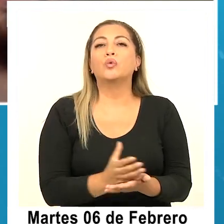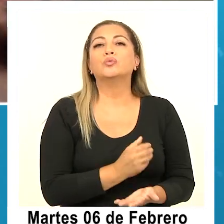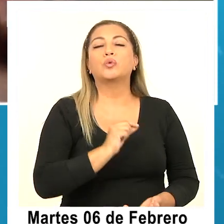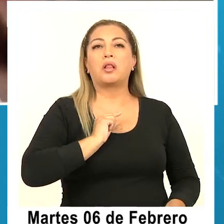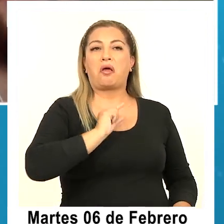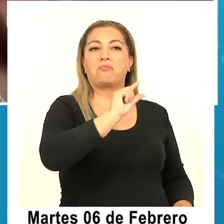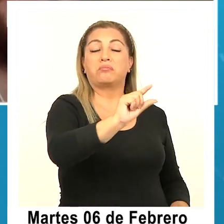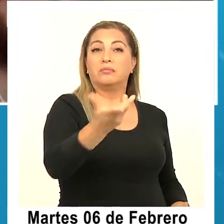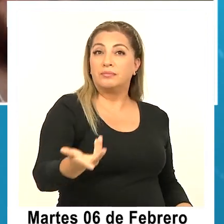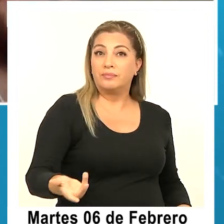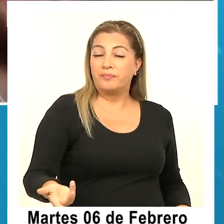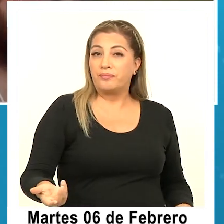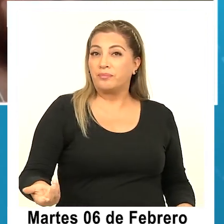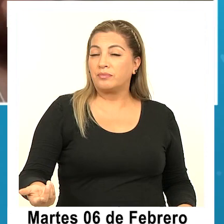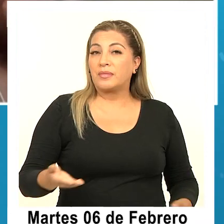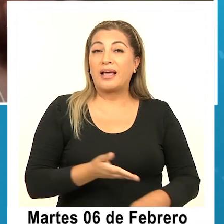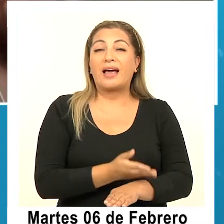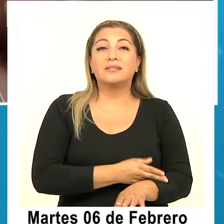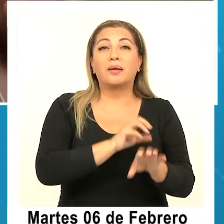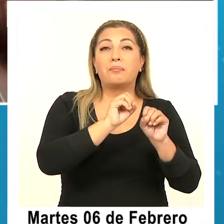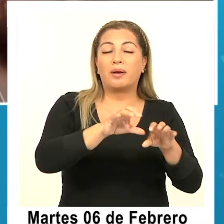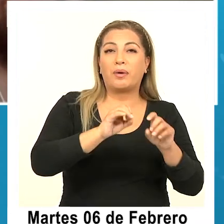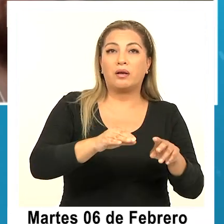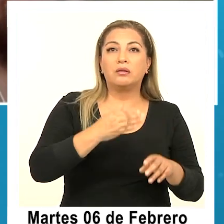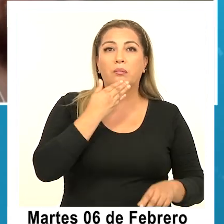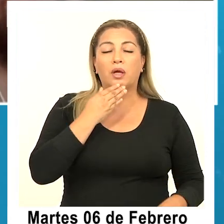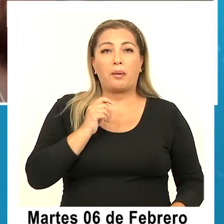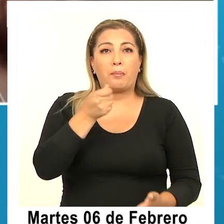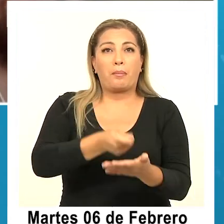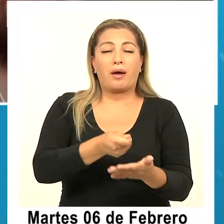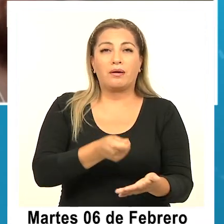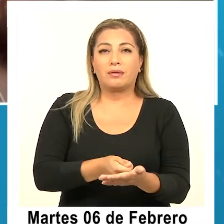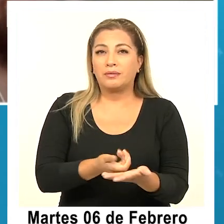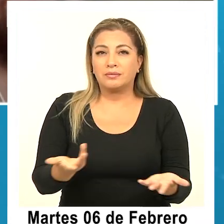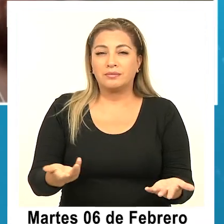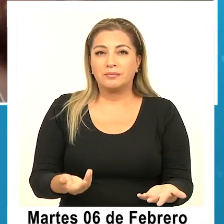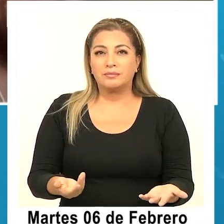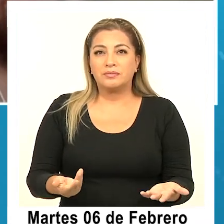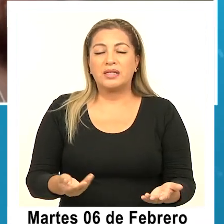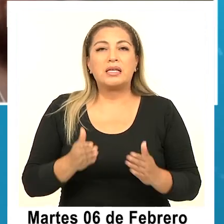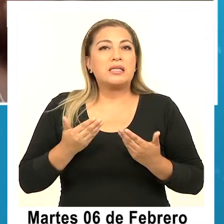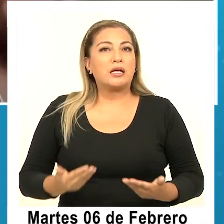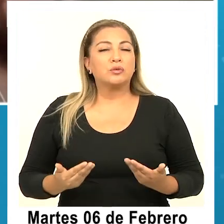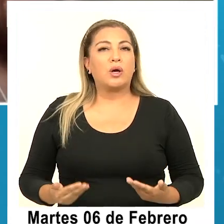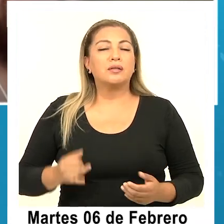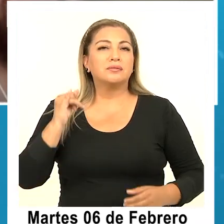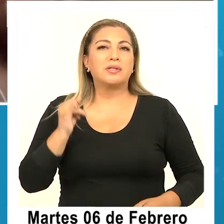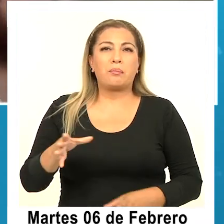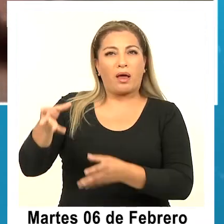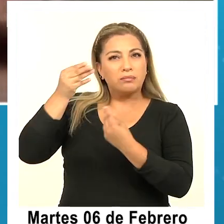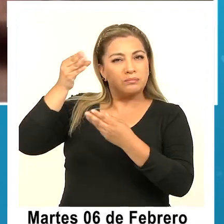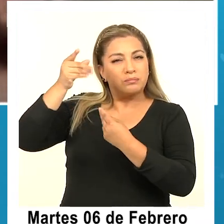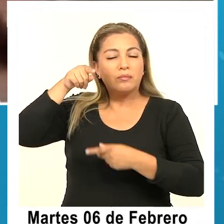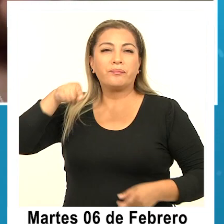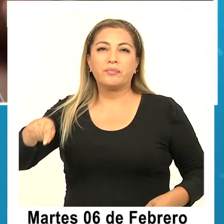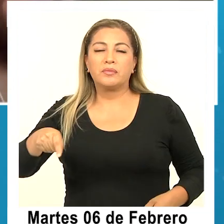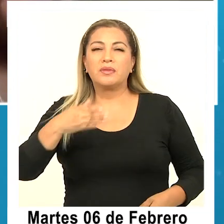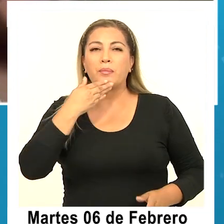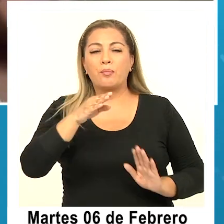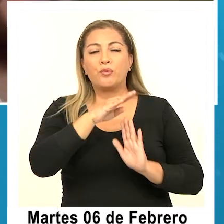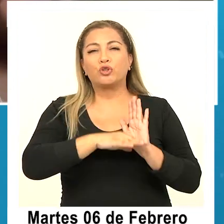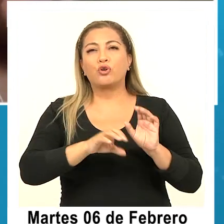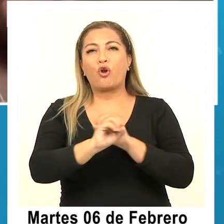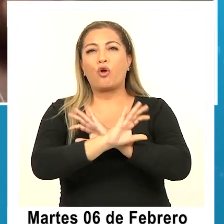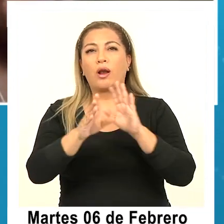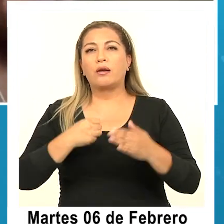esa preparación. Entonces, uno, hay que prepararlo, dos, después hay que mantenerlo, y tres, hay que mantenerlo vigente y listo en caso de, y con un protocolo claro